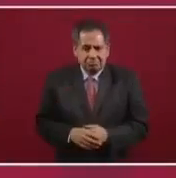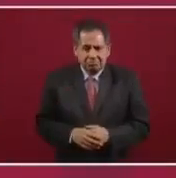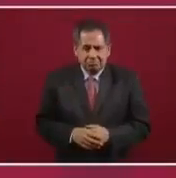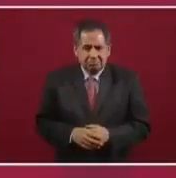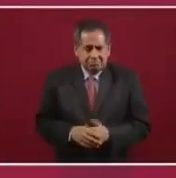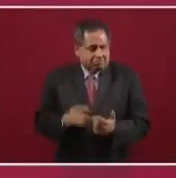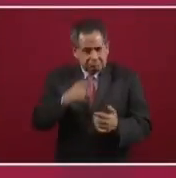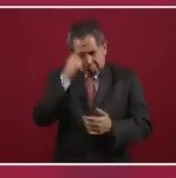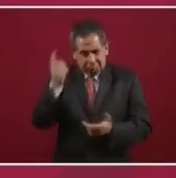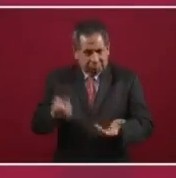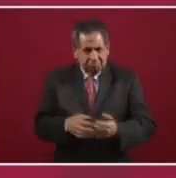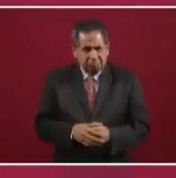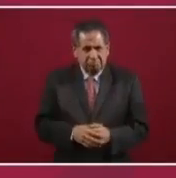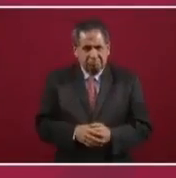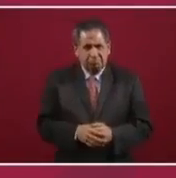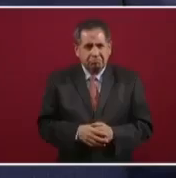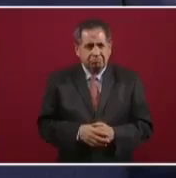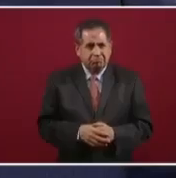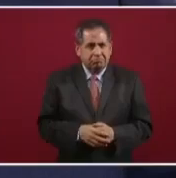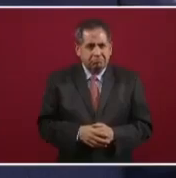¿Sí?